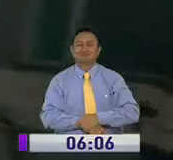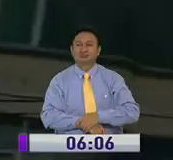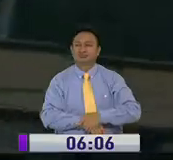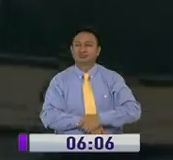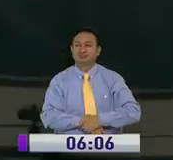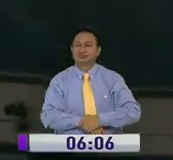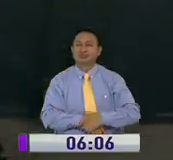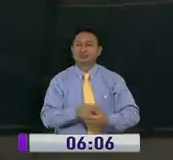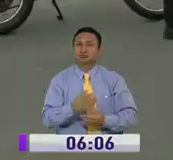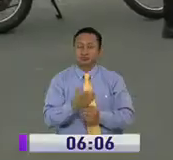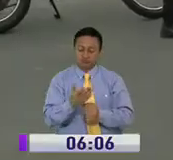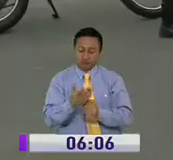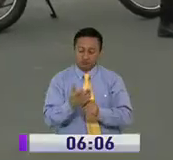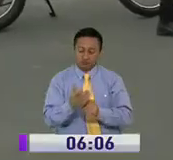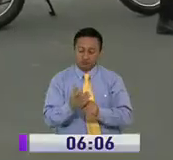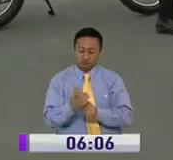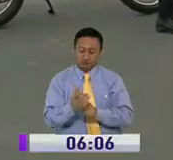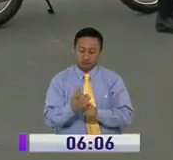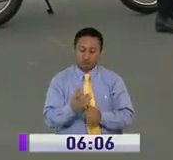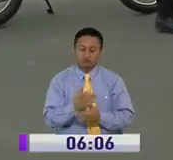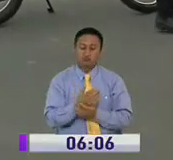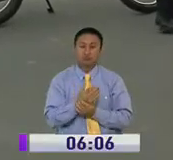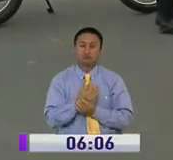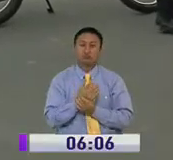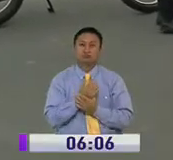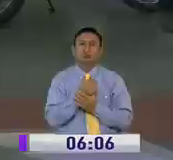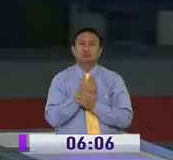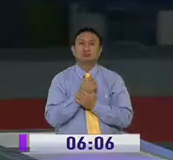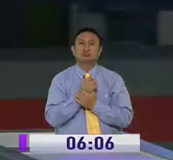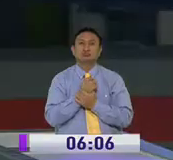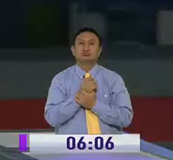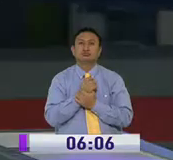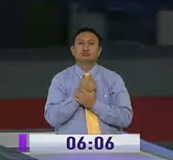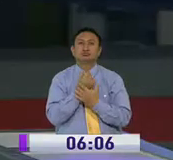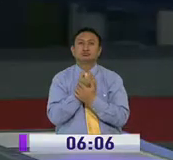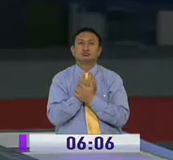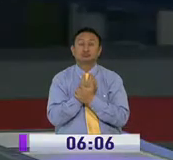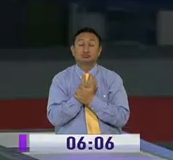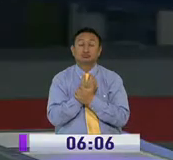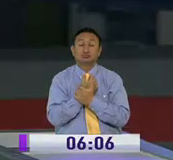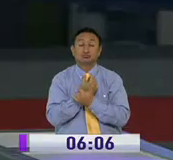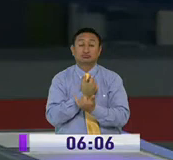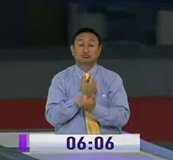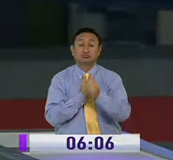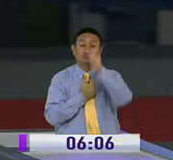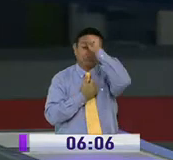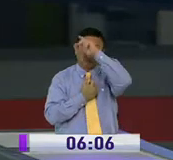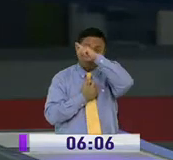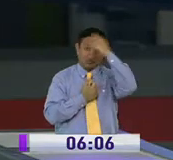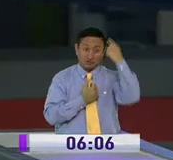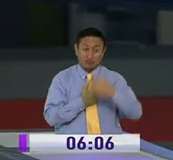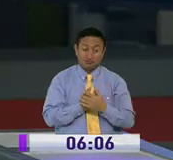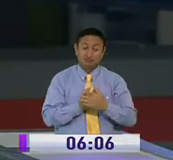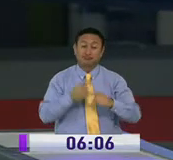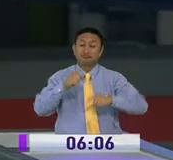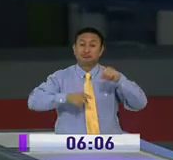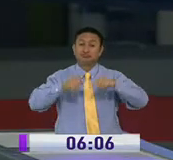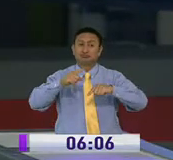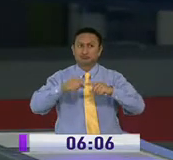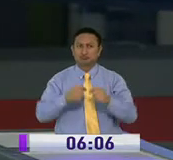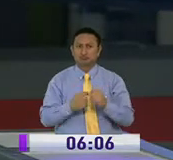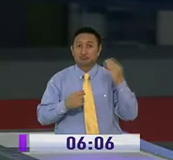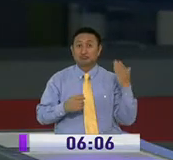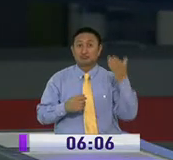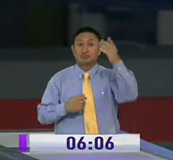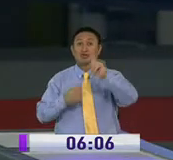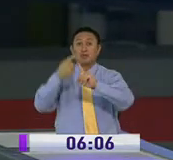Con cámaras de Hernán Guano, en Quito informó Adriana Rojas. Este puede contarles que el fin de semana fue aprovechado por algunos ciudadanos para acudir hasta